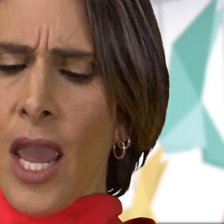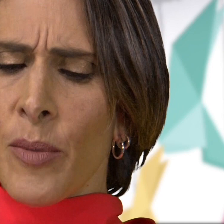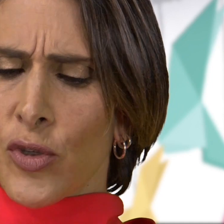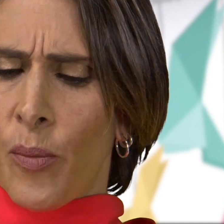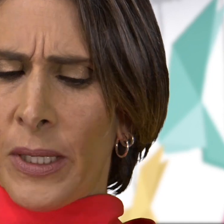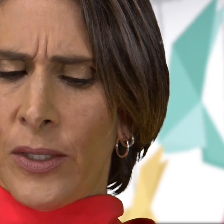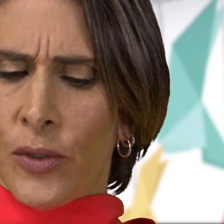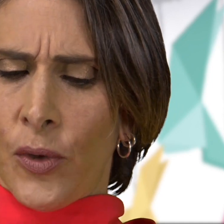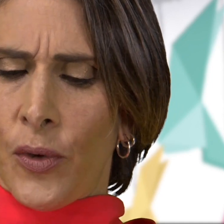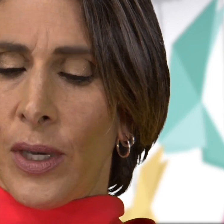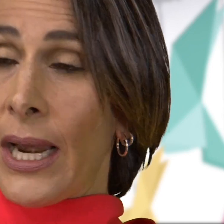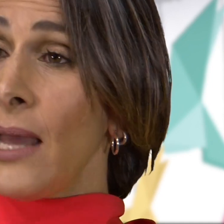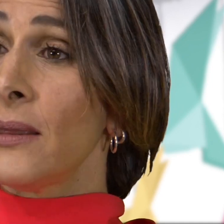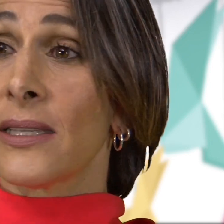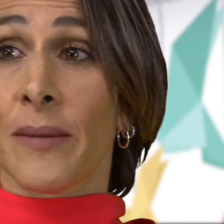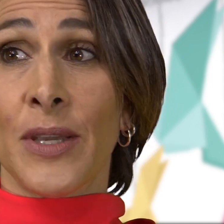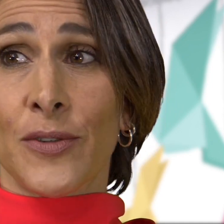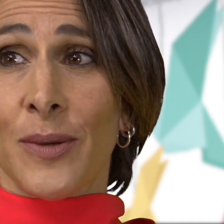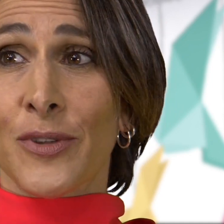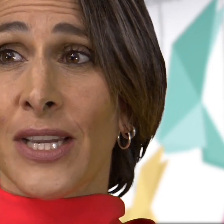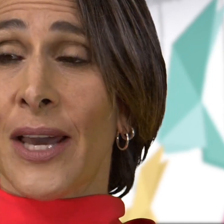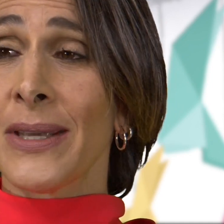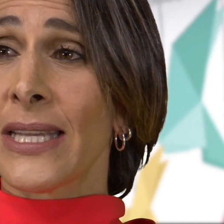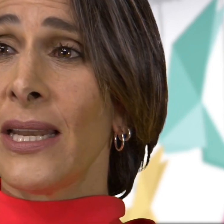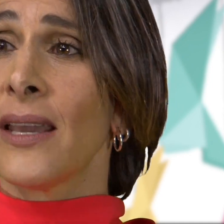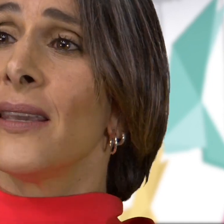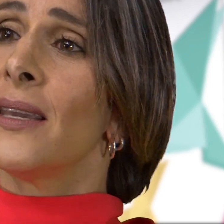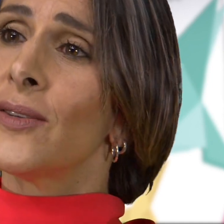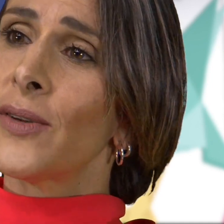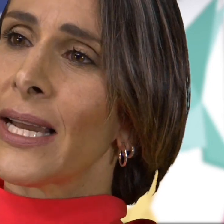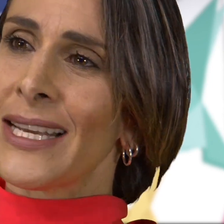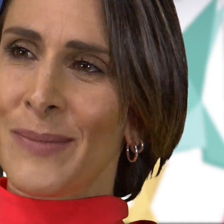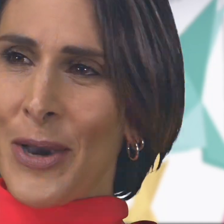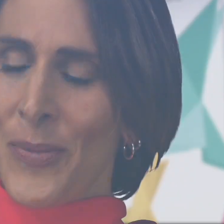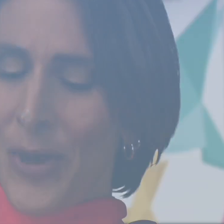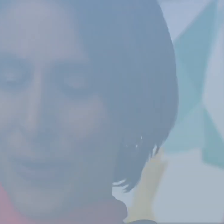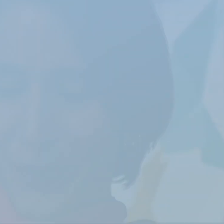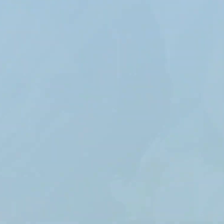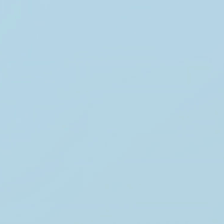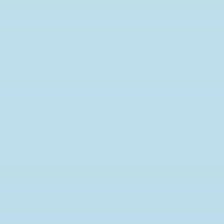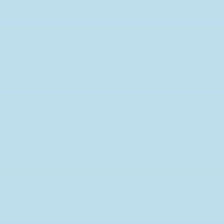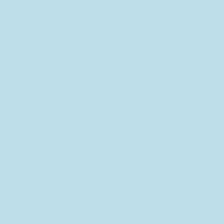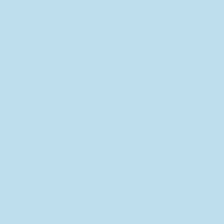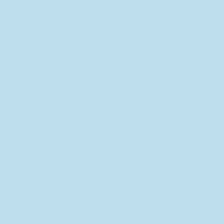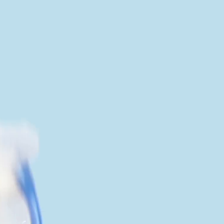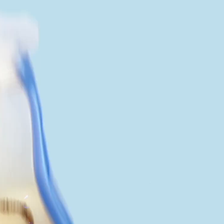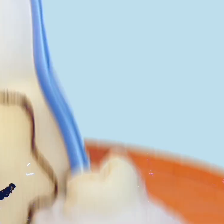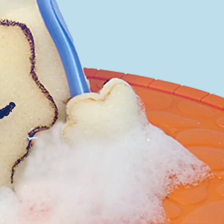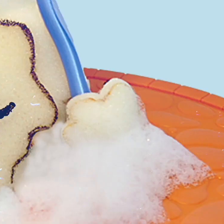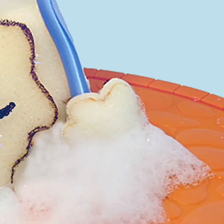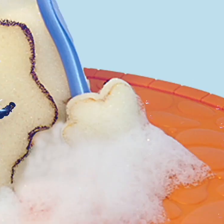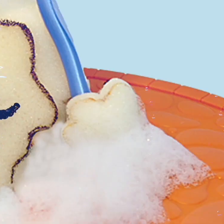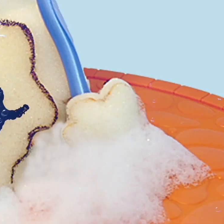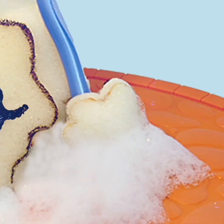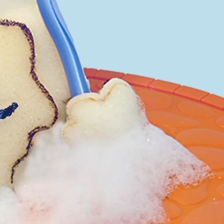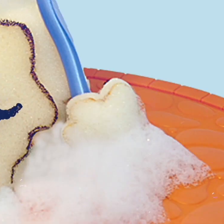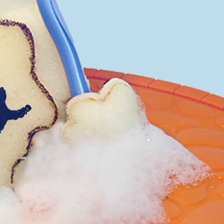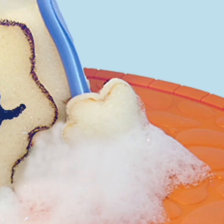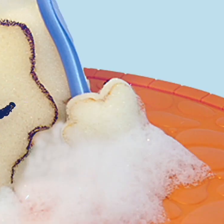querer, hemos compartido todo. Grandes amigos hemos llegado a ser y a sus reglas me acomodo.